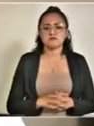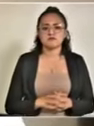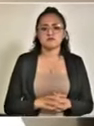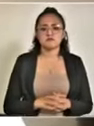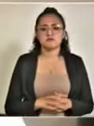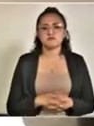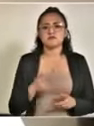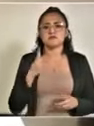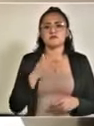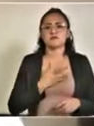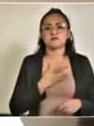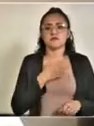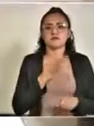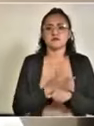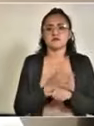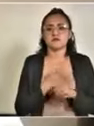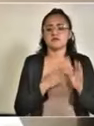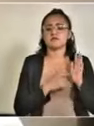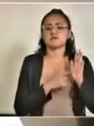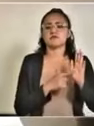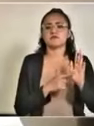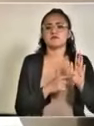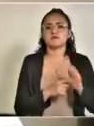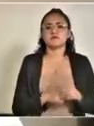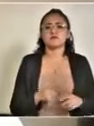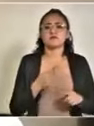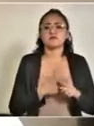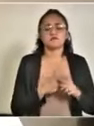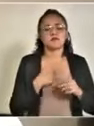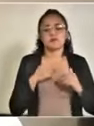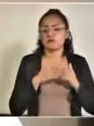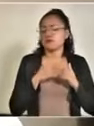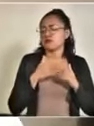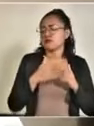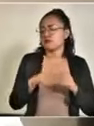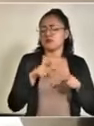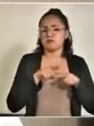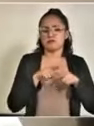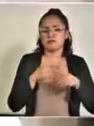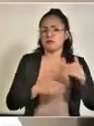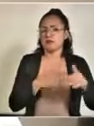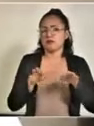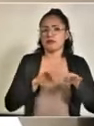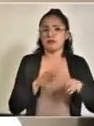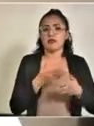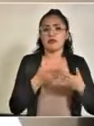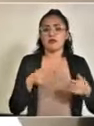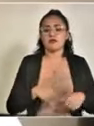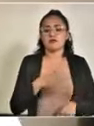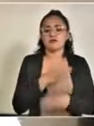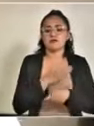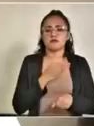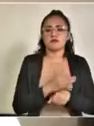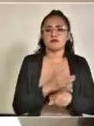pero tenemos un decreto que lo impulsamos. Hoy he grabado